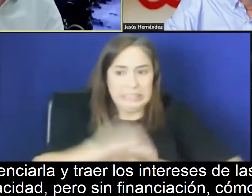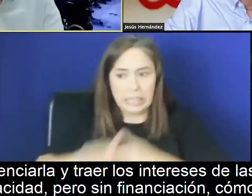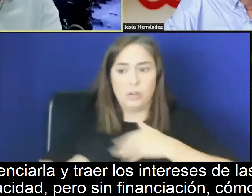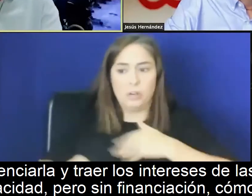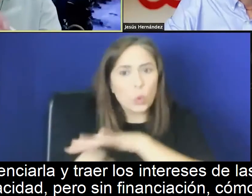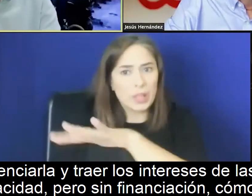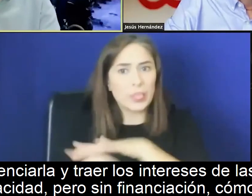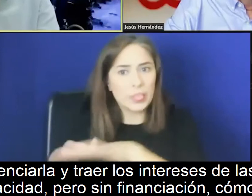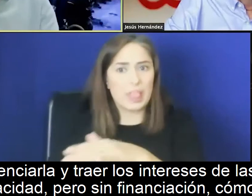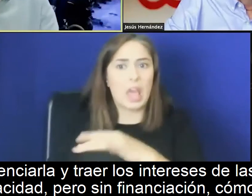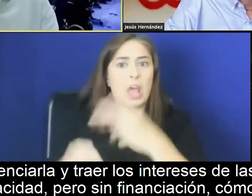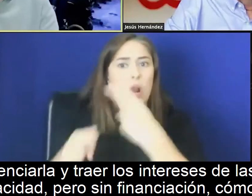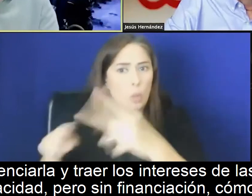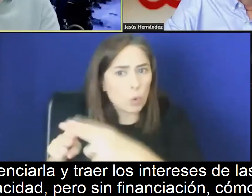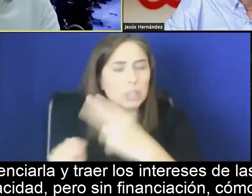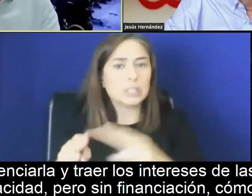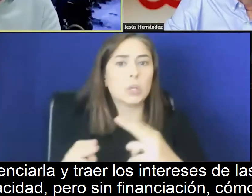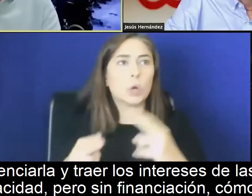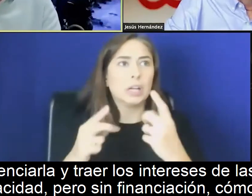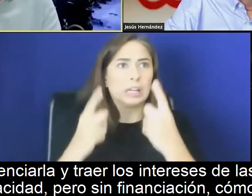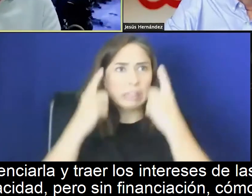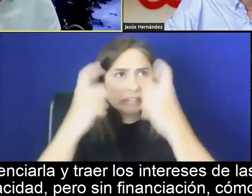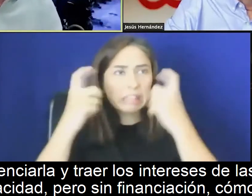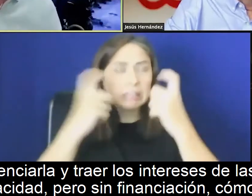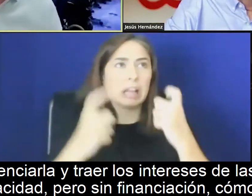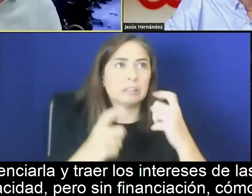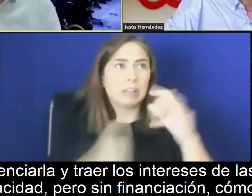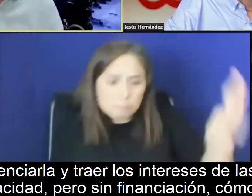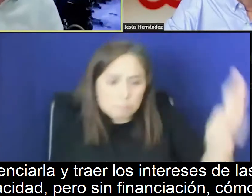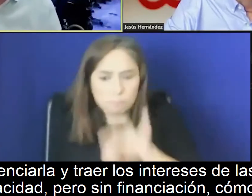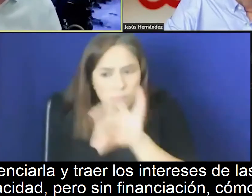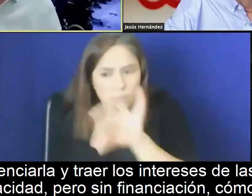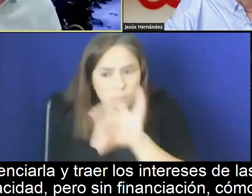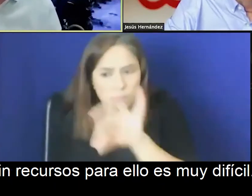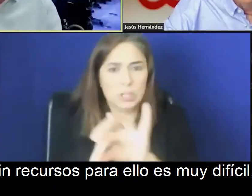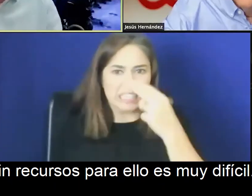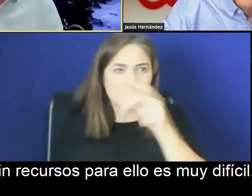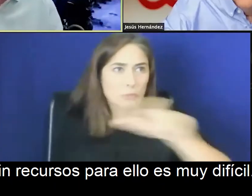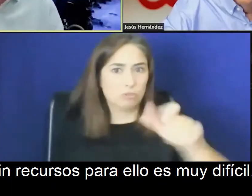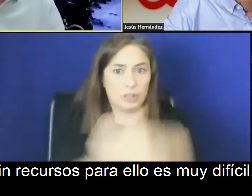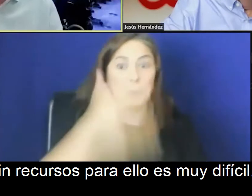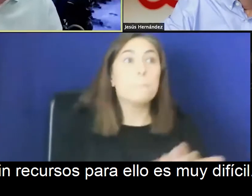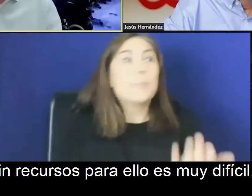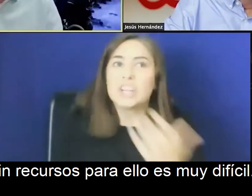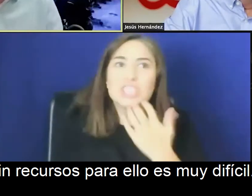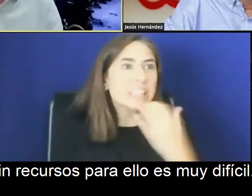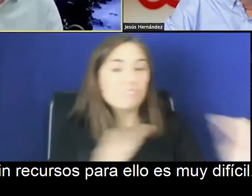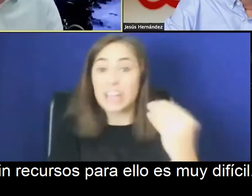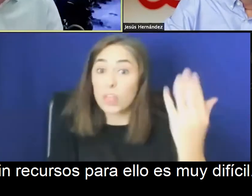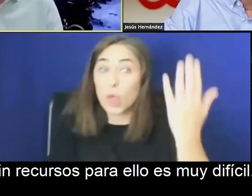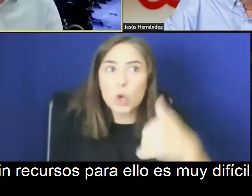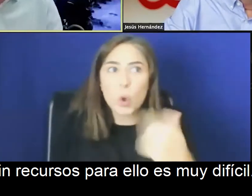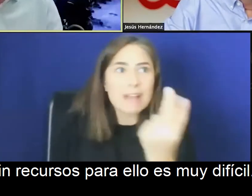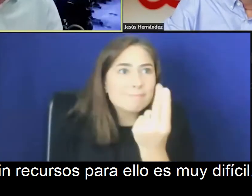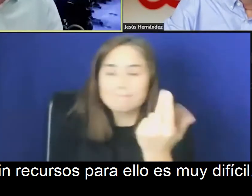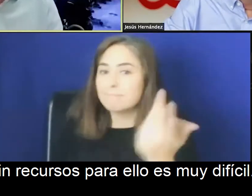intentar traer los intereses de las personas con discapacidad, pero sin financiación, ¿cómo lo haces? O sin recursos